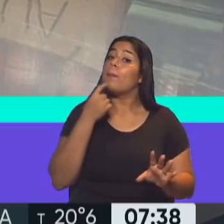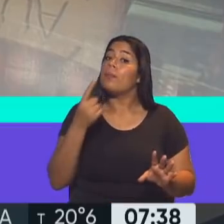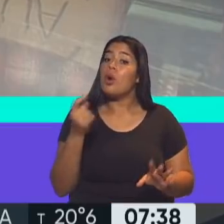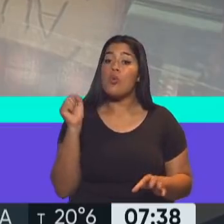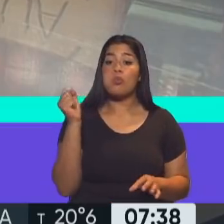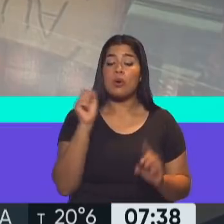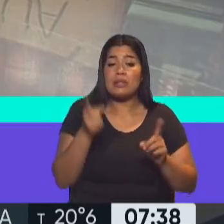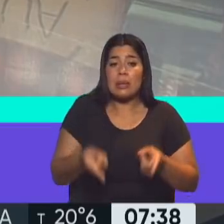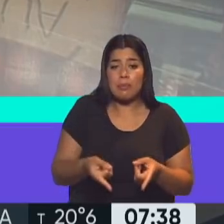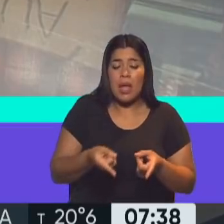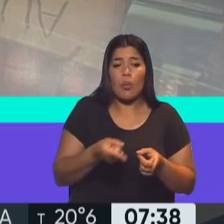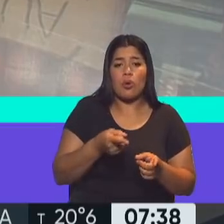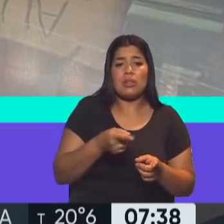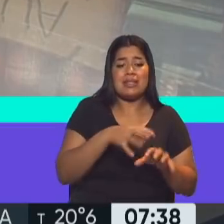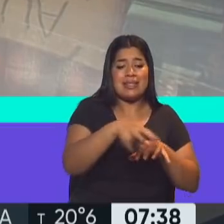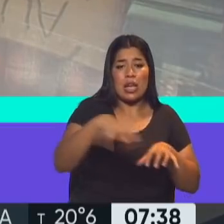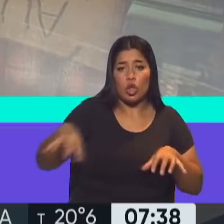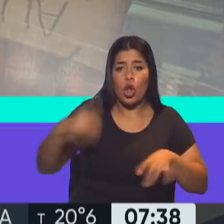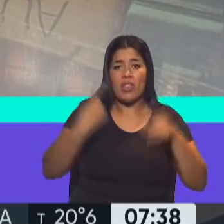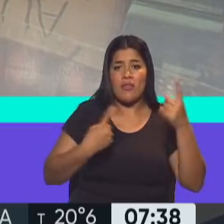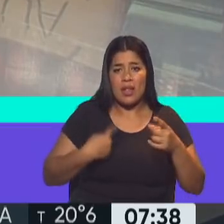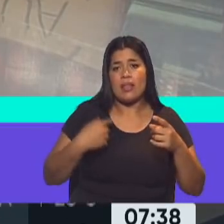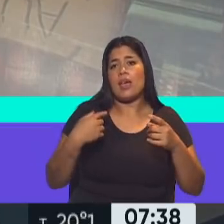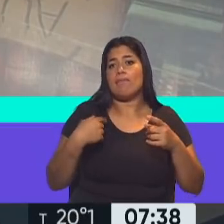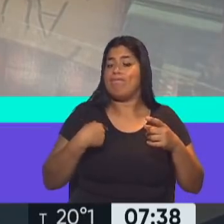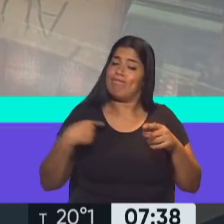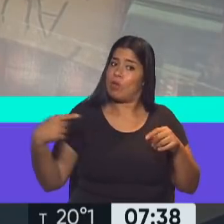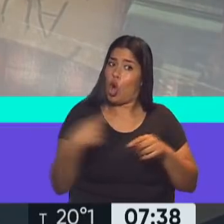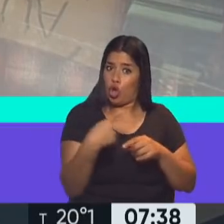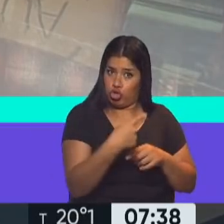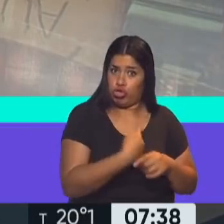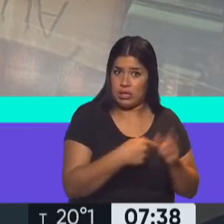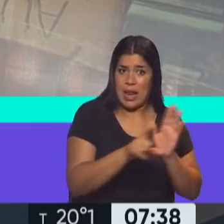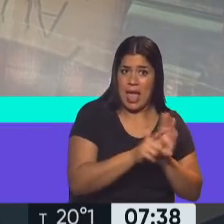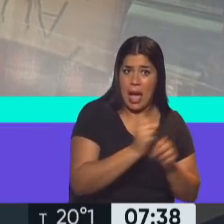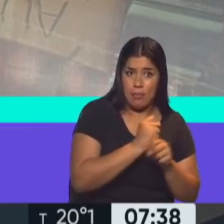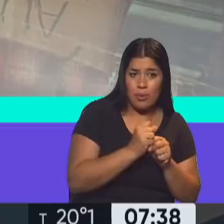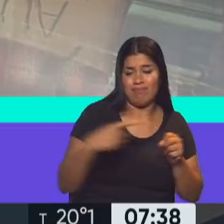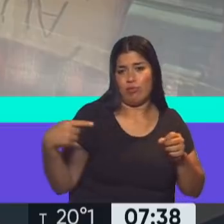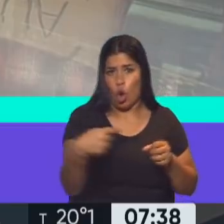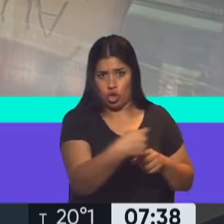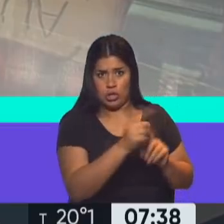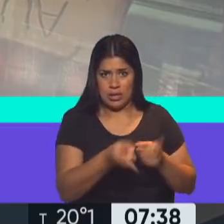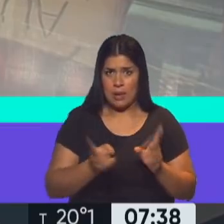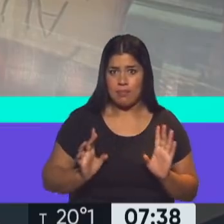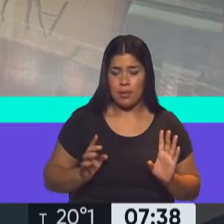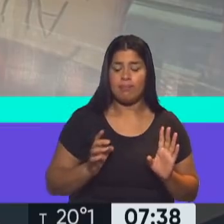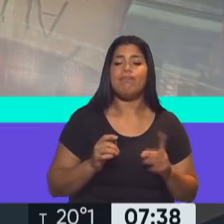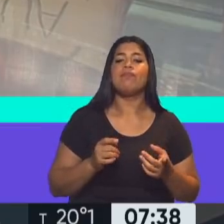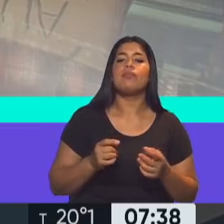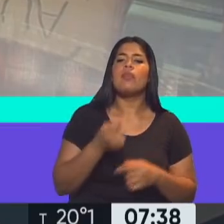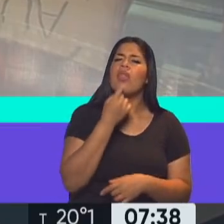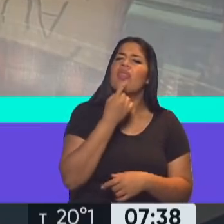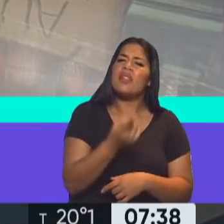también con distintos sectores que rechazan justamente la ley aprobada, señalaban que no correspondían a